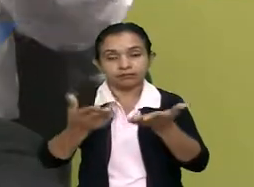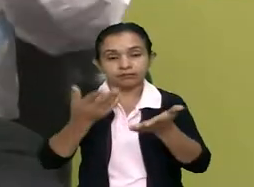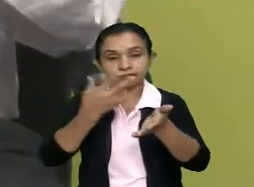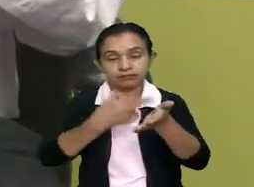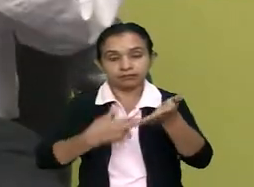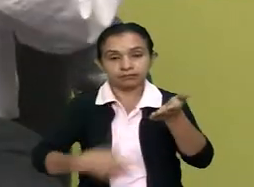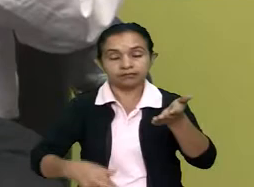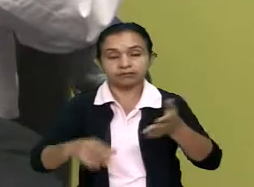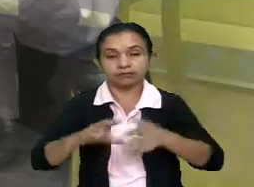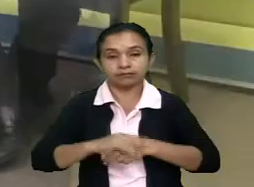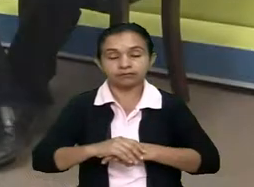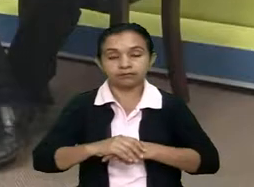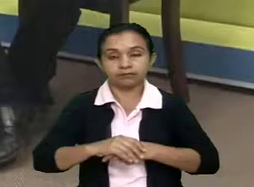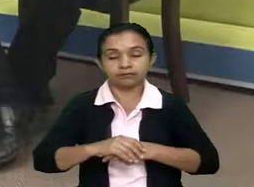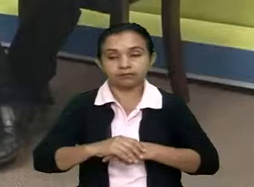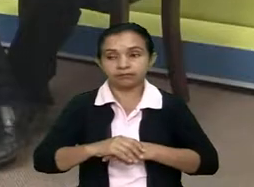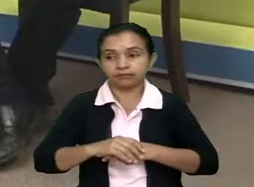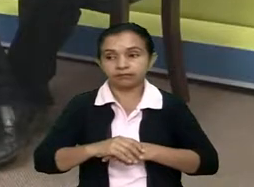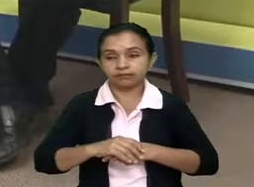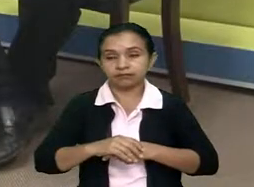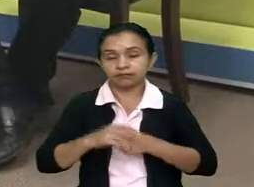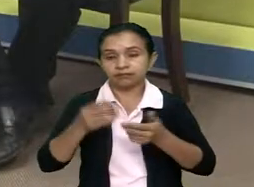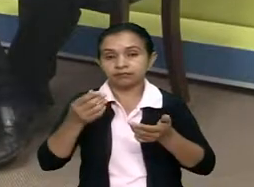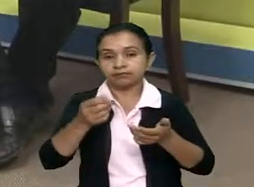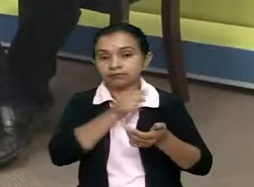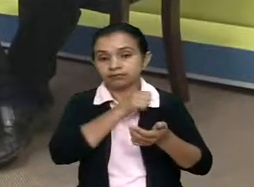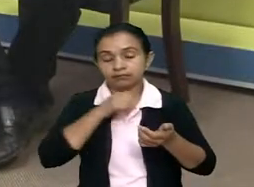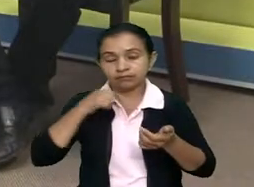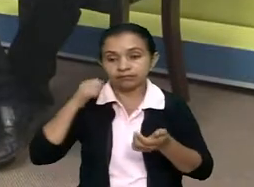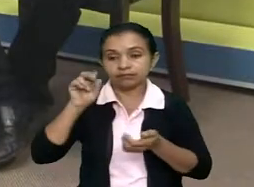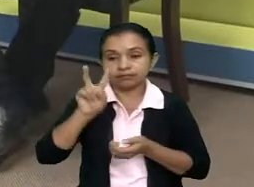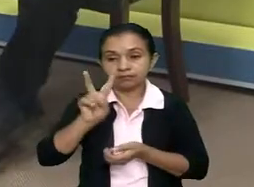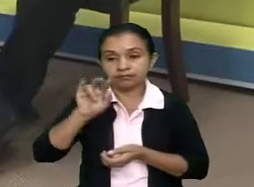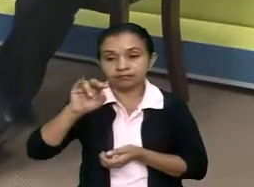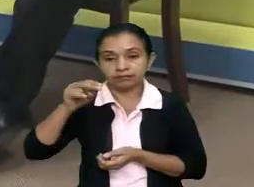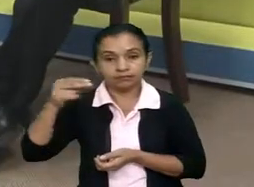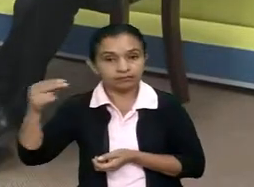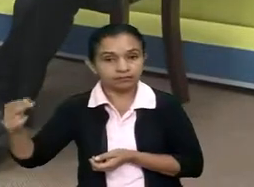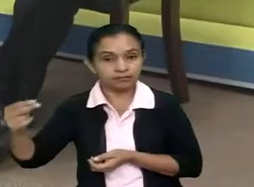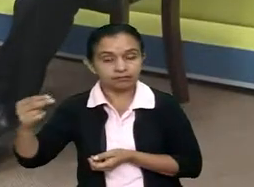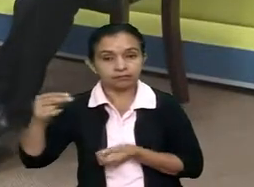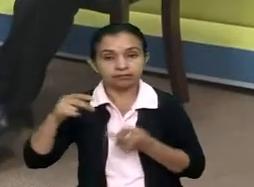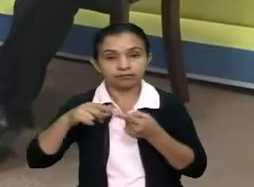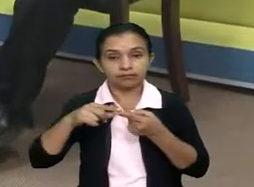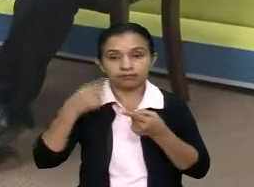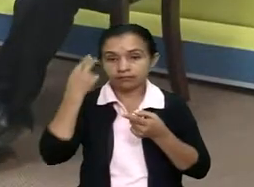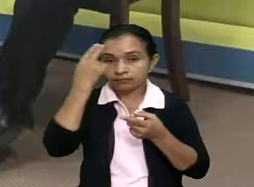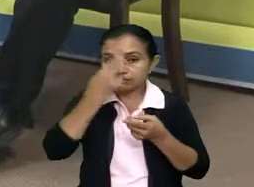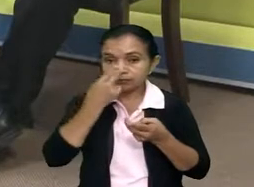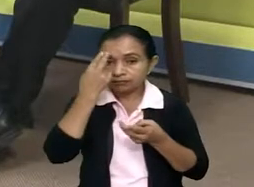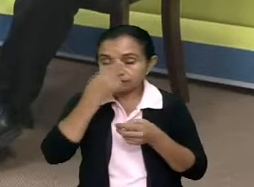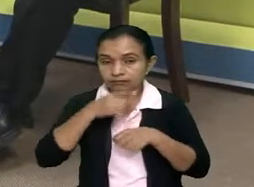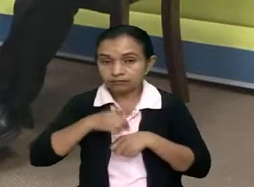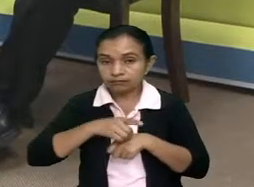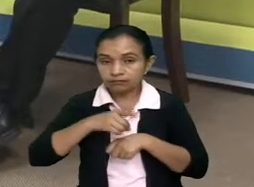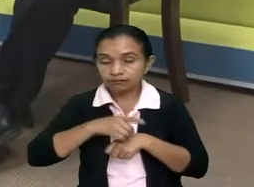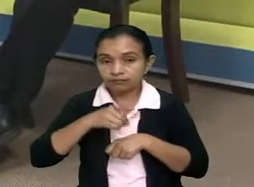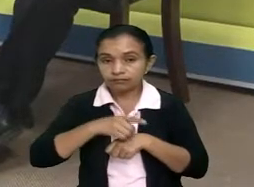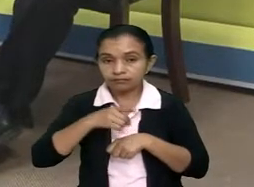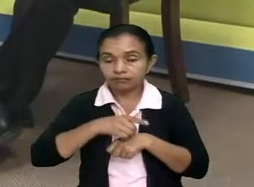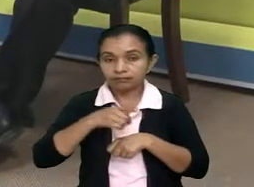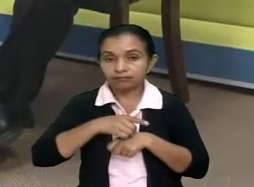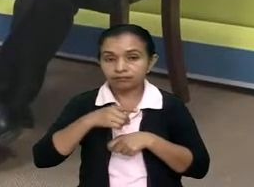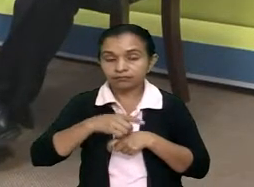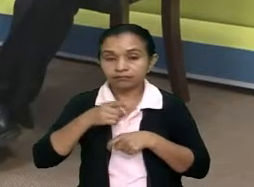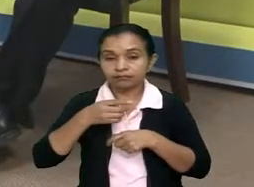filtro hay otros también como el examen también tenemos otro filtro también el interrogatorio médico tenemos un sistema de